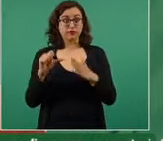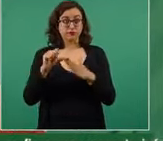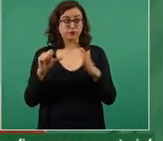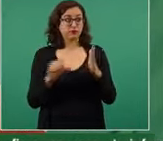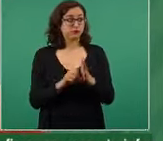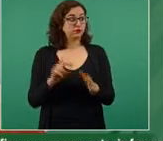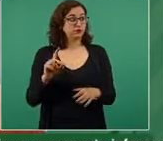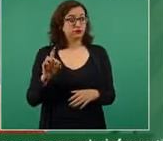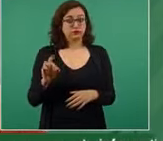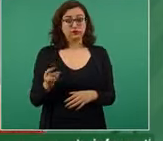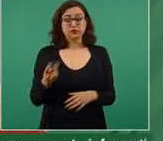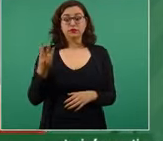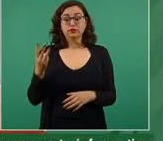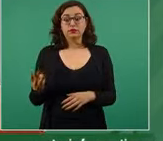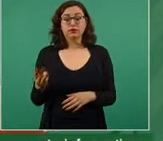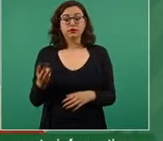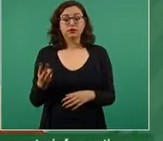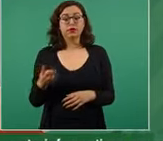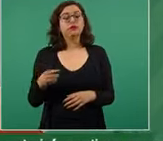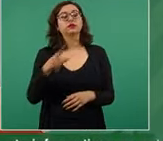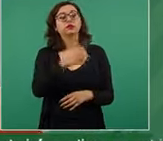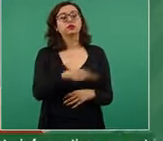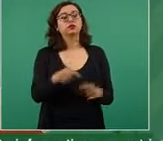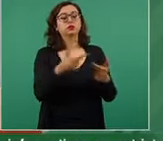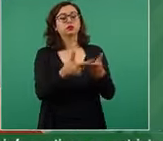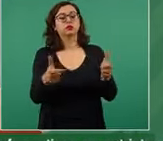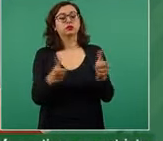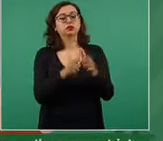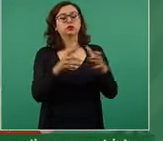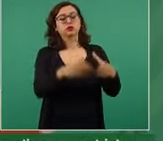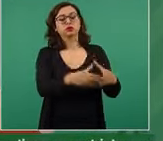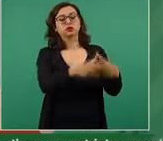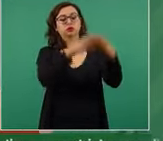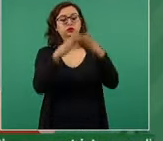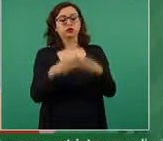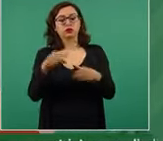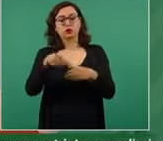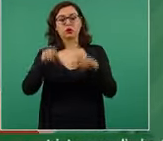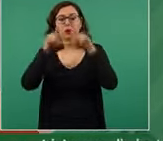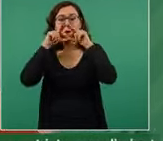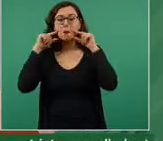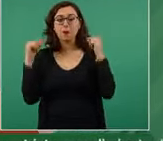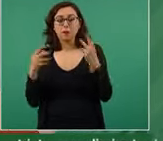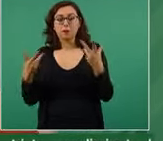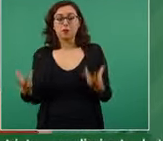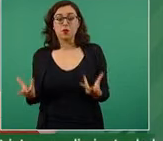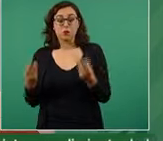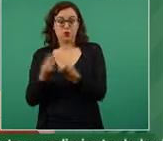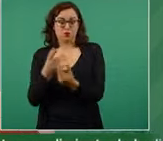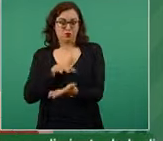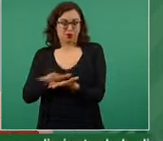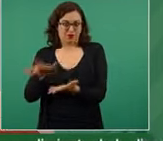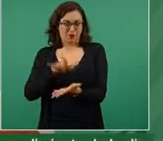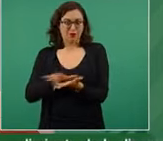a quienes vinieron a solidarizarse con los zapatistas